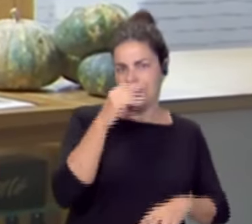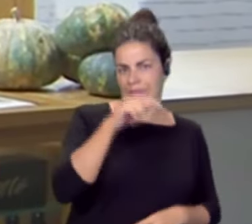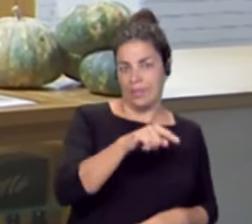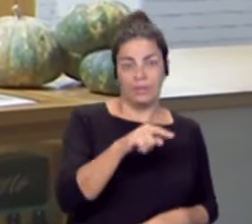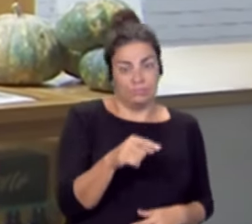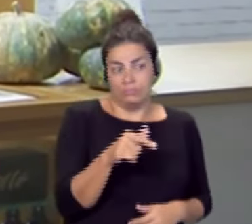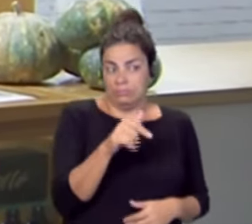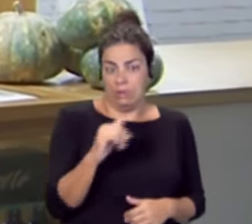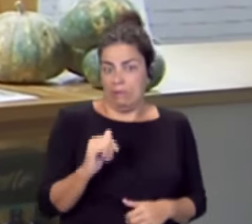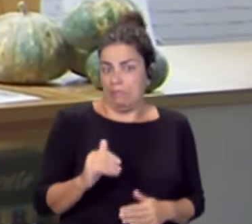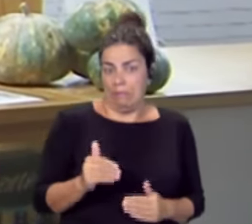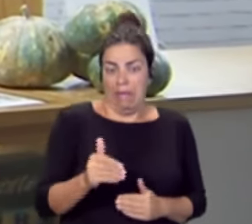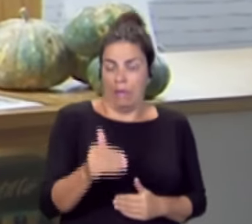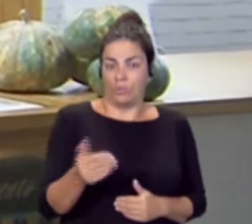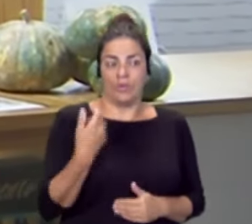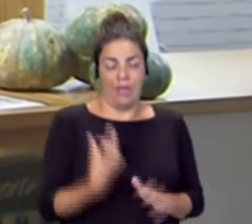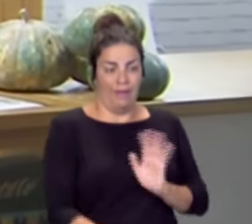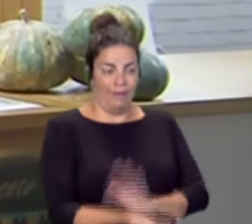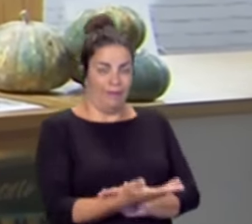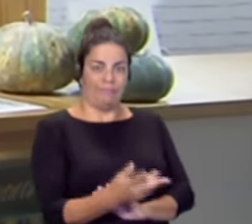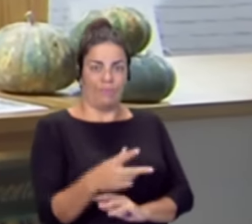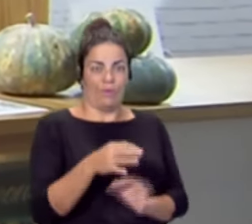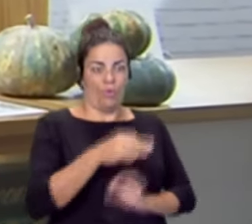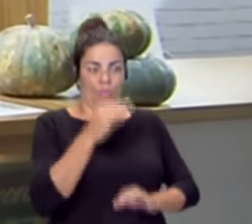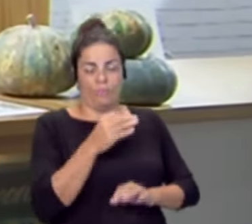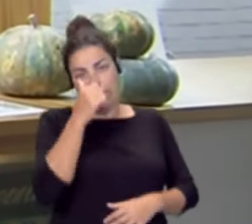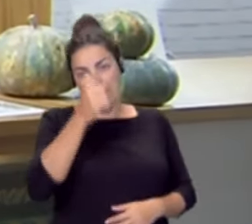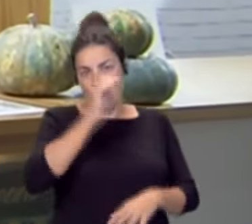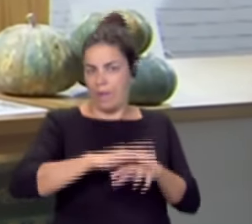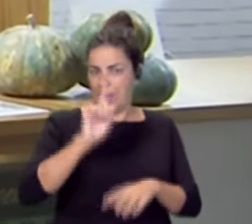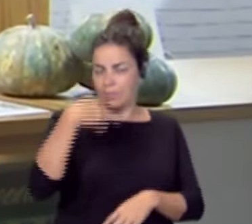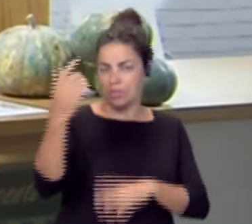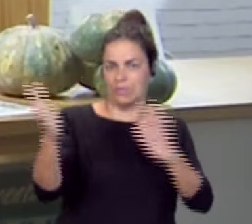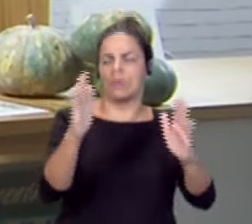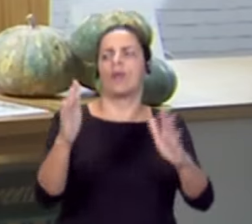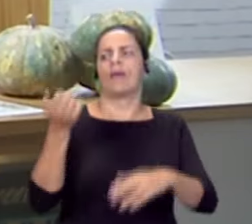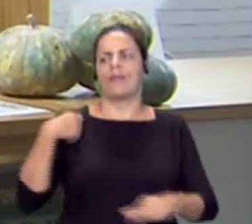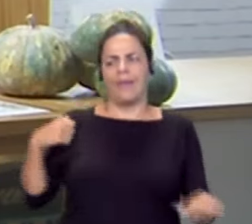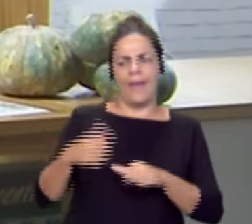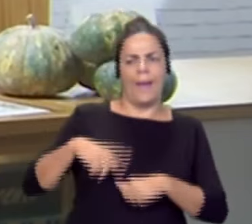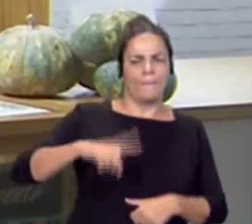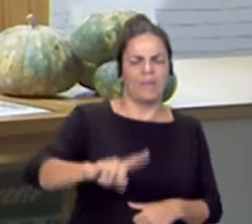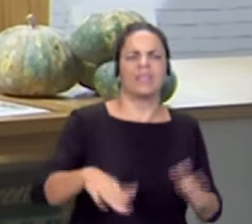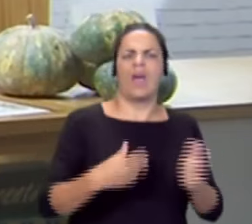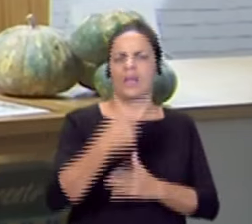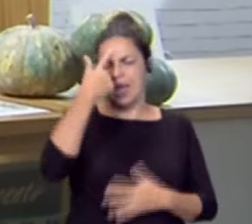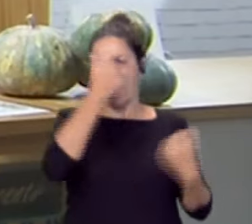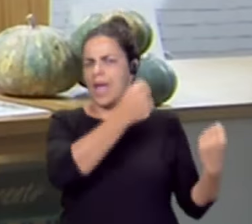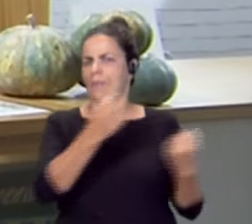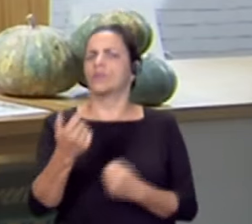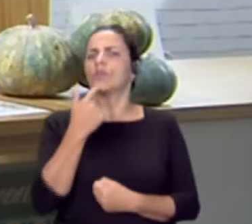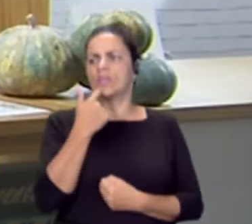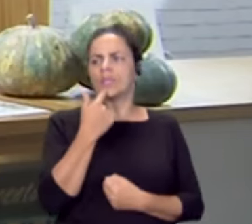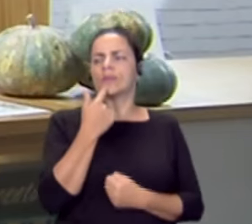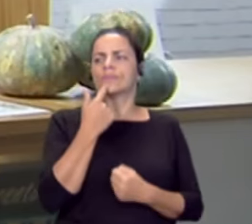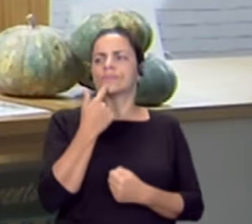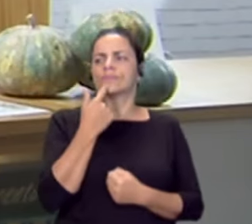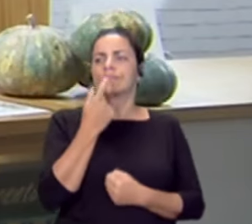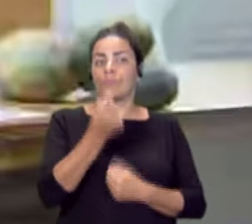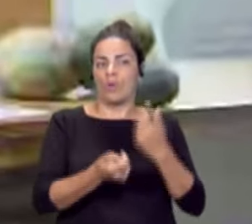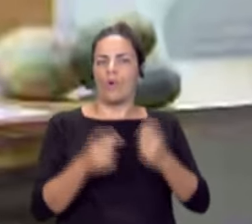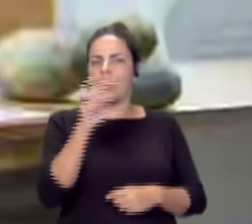punto de dar los vinos de la próxima temporada ya llevan varios meses. Incluso los expertos afirman que hay sufriendo la presencia gradual, exponencial de